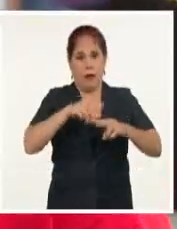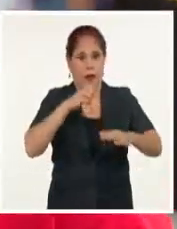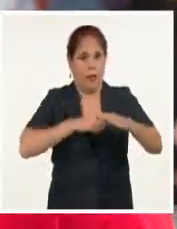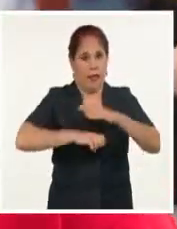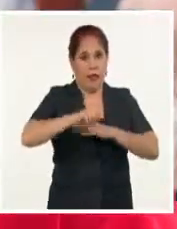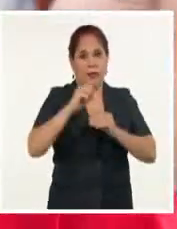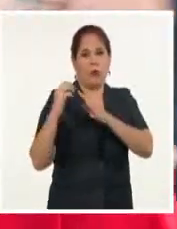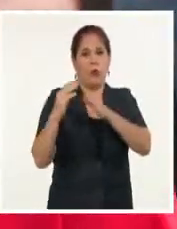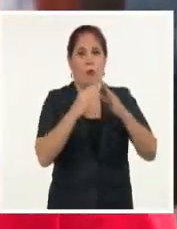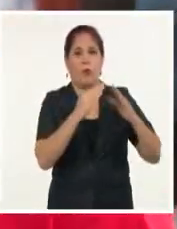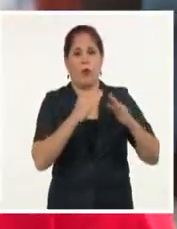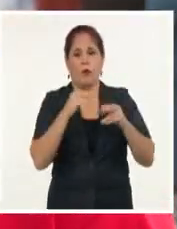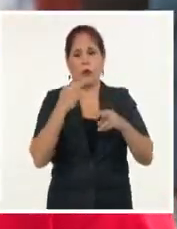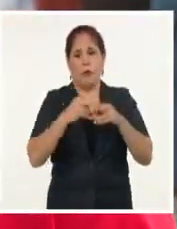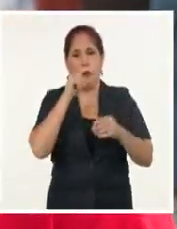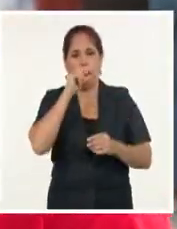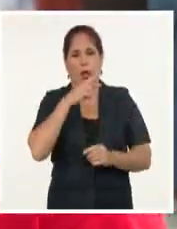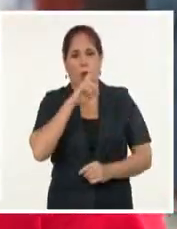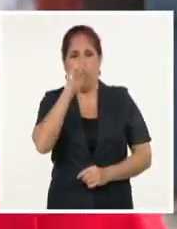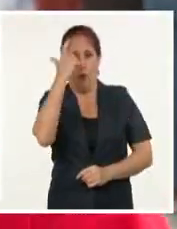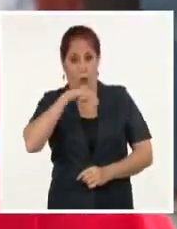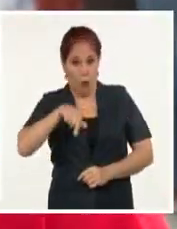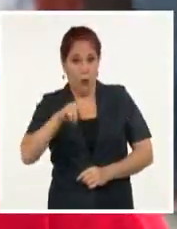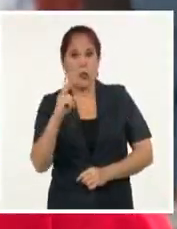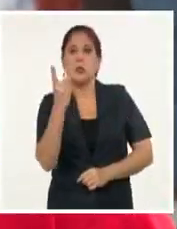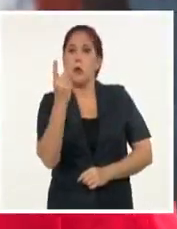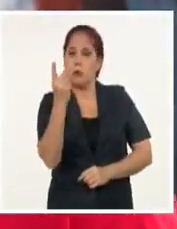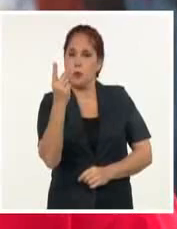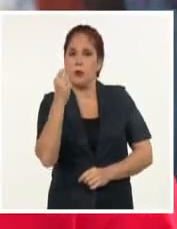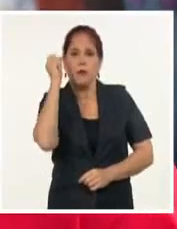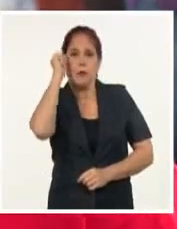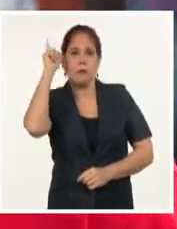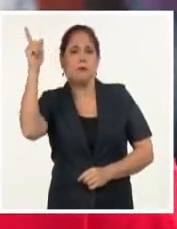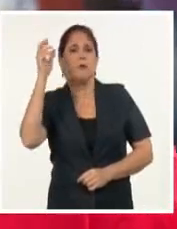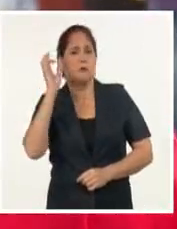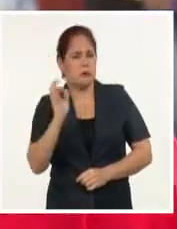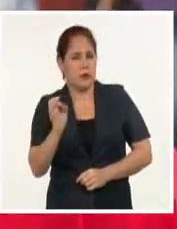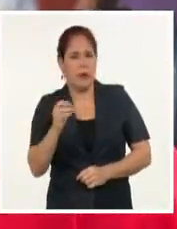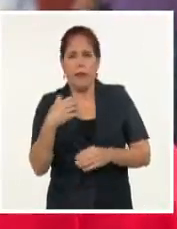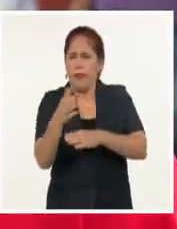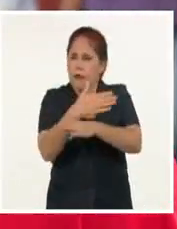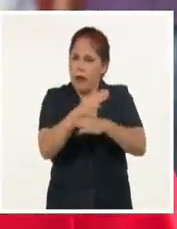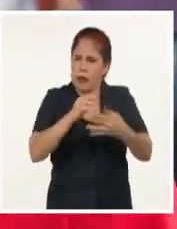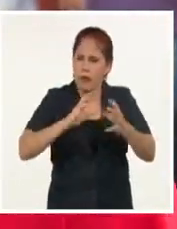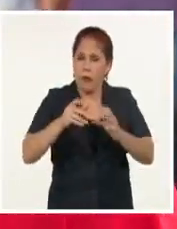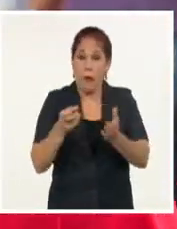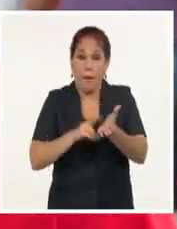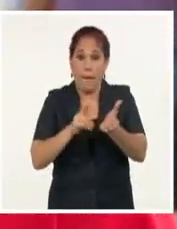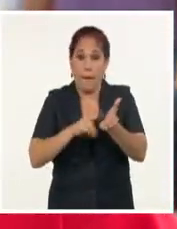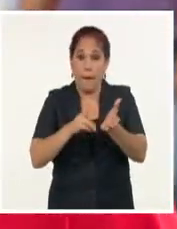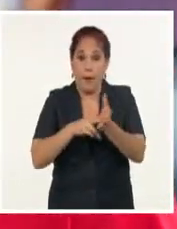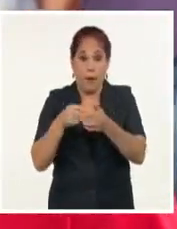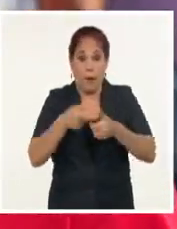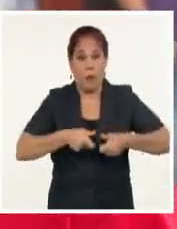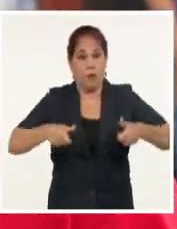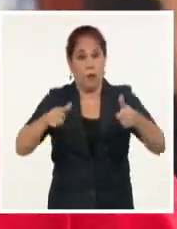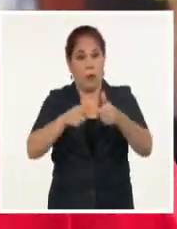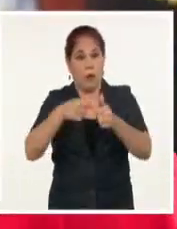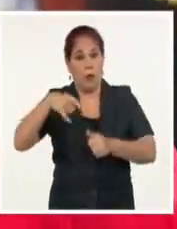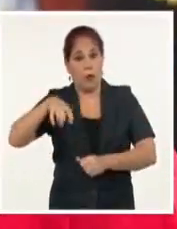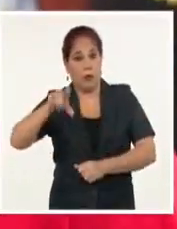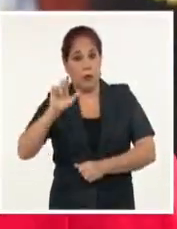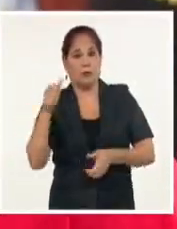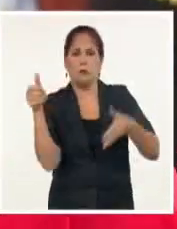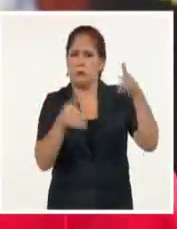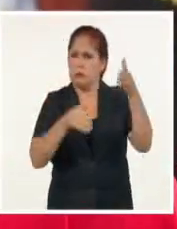en la comunidad de Berroa, y esta segunda experiencia que por característica diferente tenemos a todos los miembros del Comité Nacional de la Unión de Jóvenes